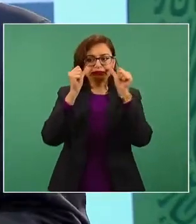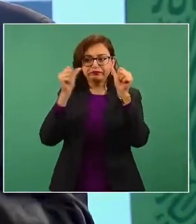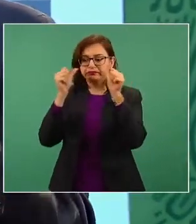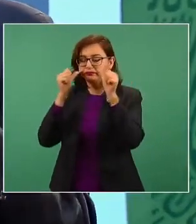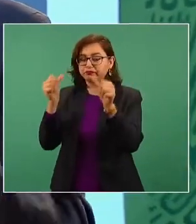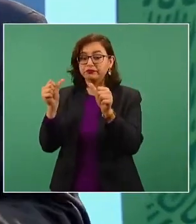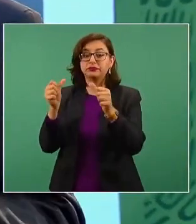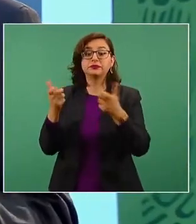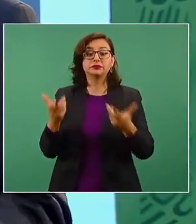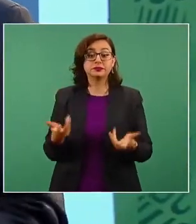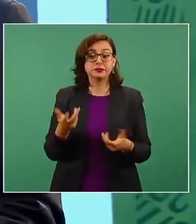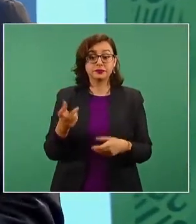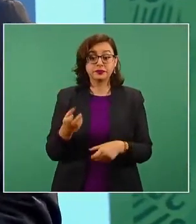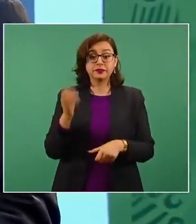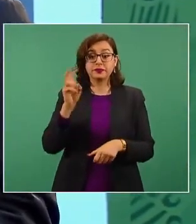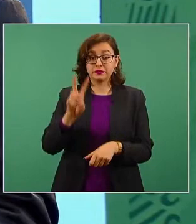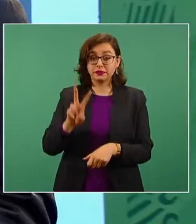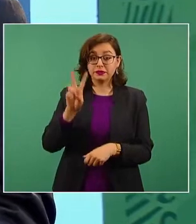ahora inmejorables